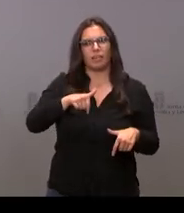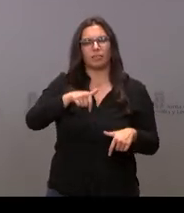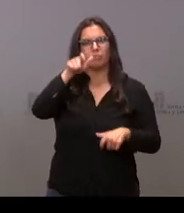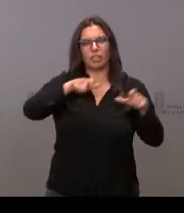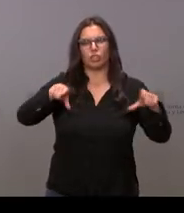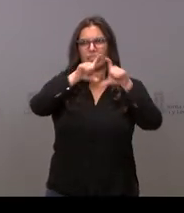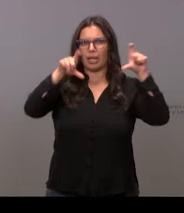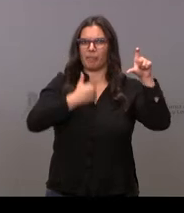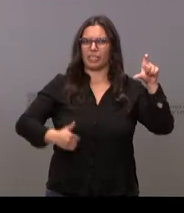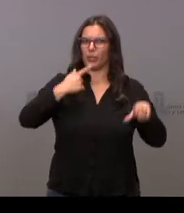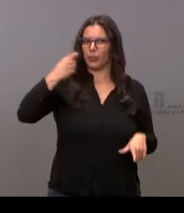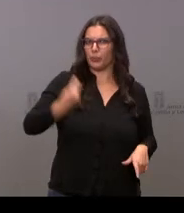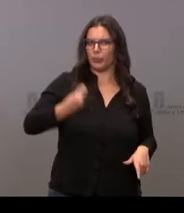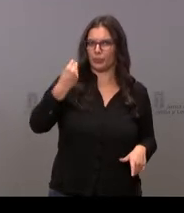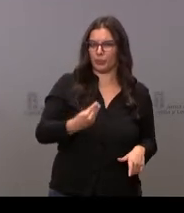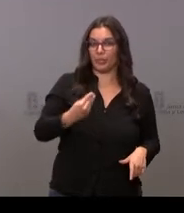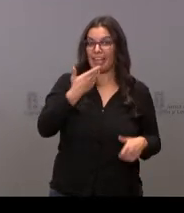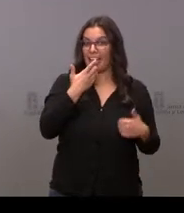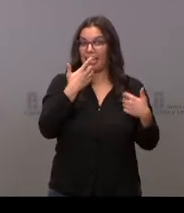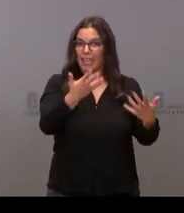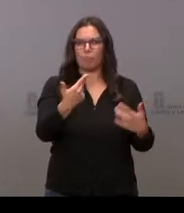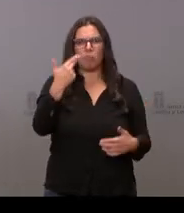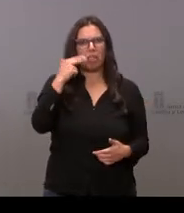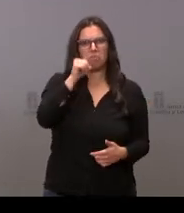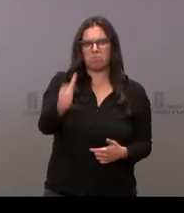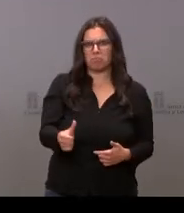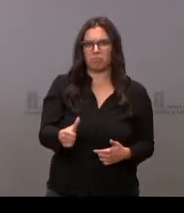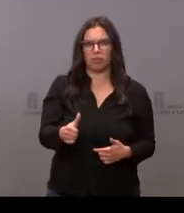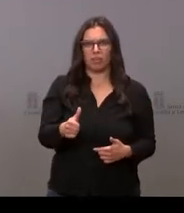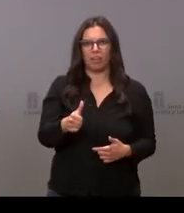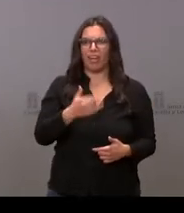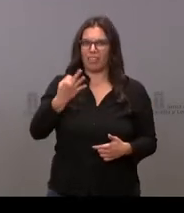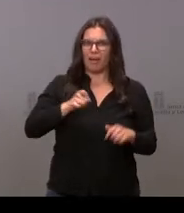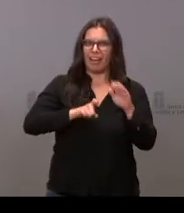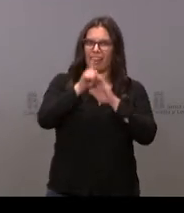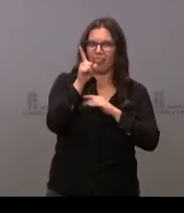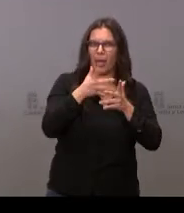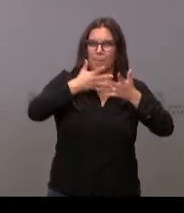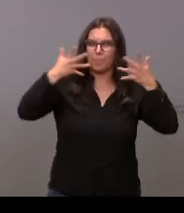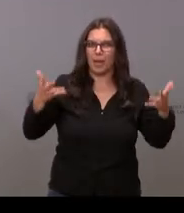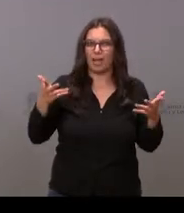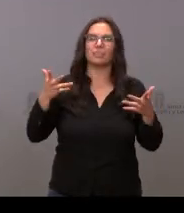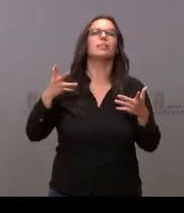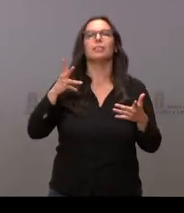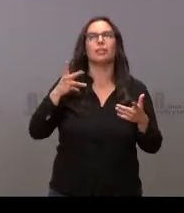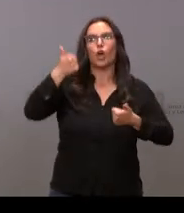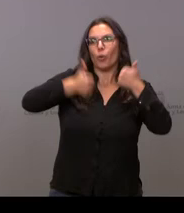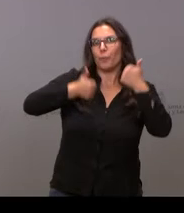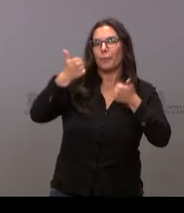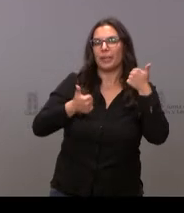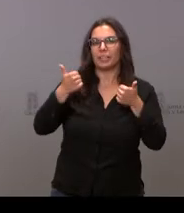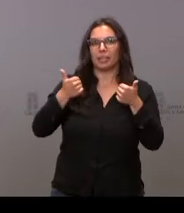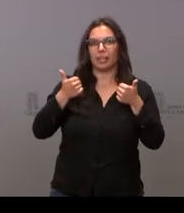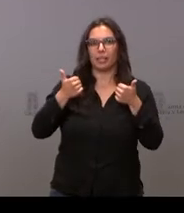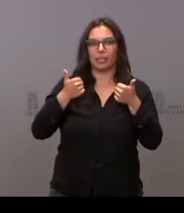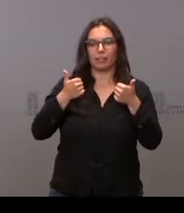que son ejemplo de que no hay que tener miedo a crecer a salir a competir a